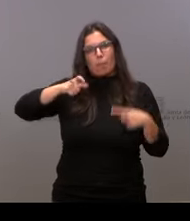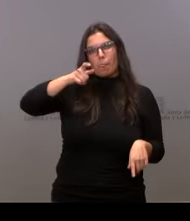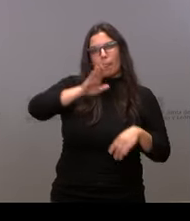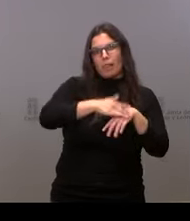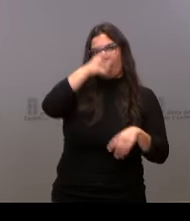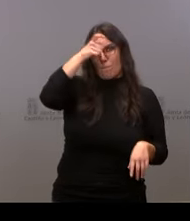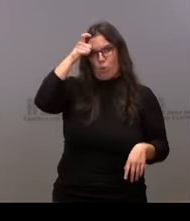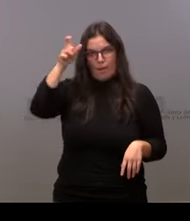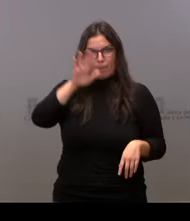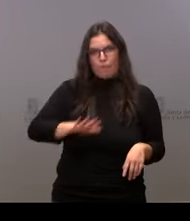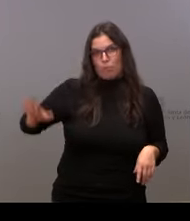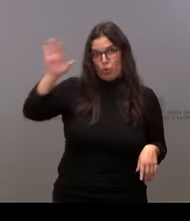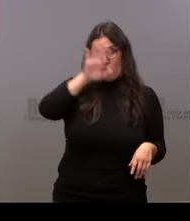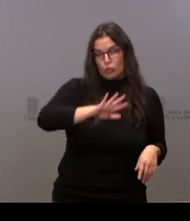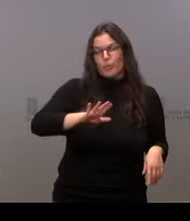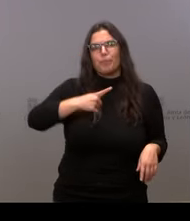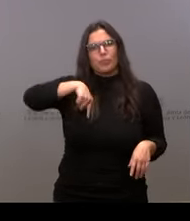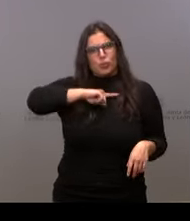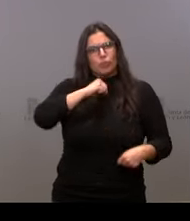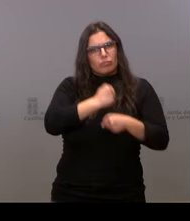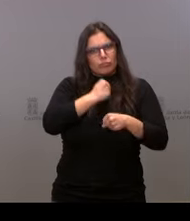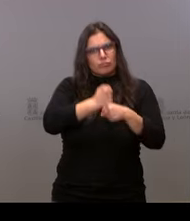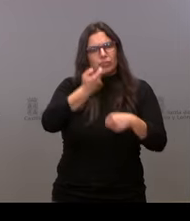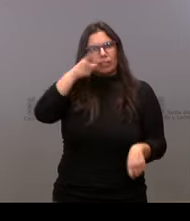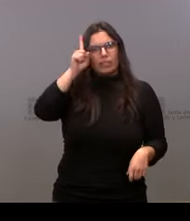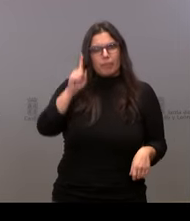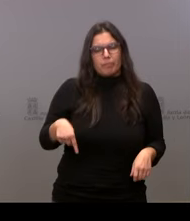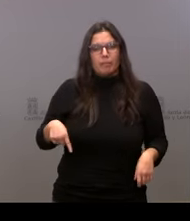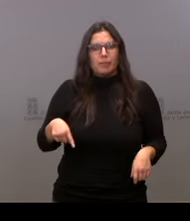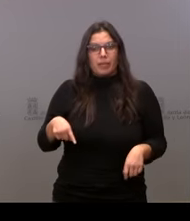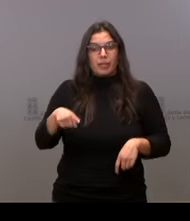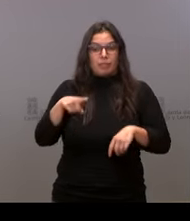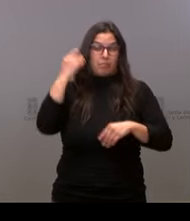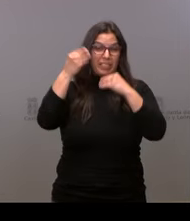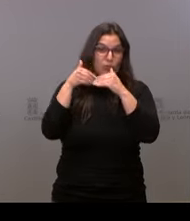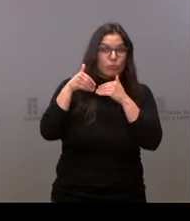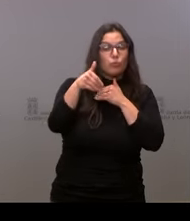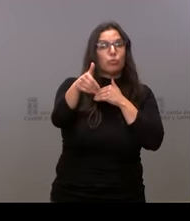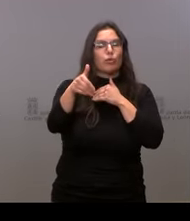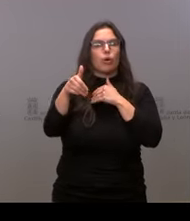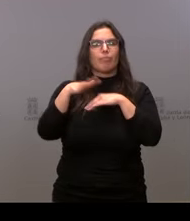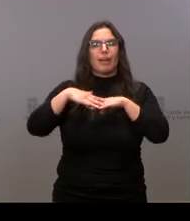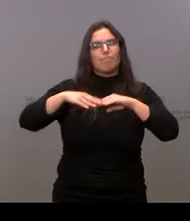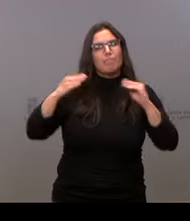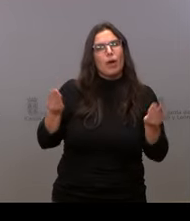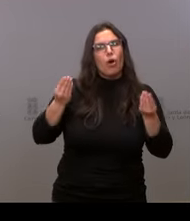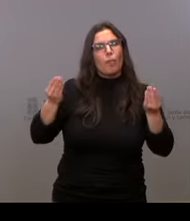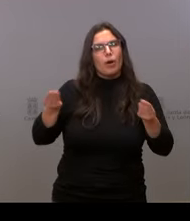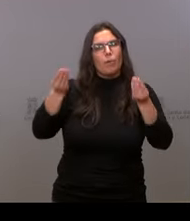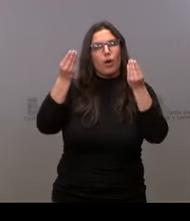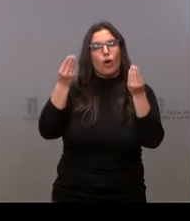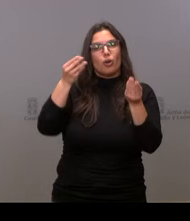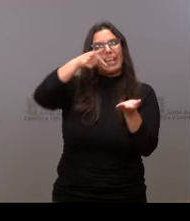todo el mundo rural vamos a trabajar también de cara al futuro en ir mejorando esa